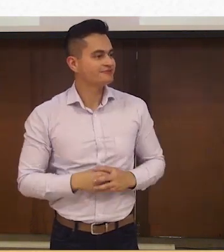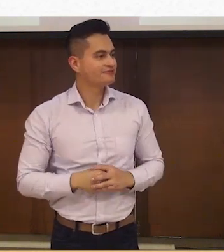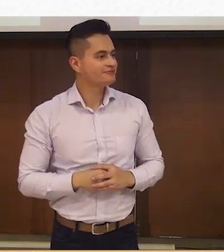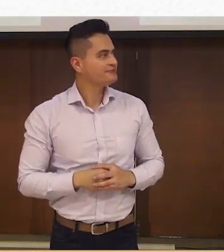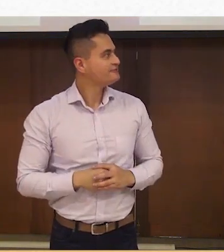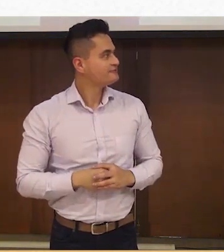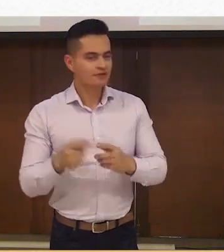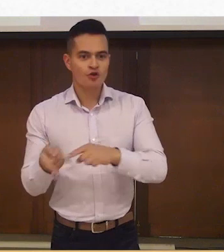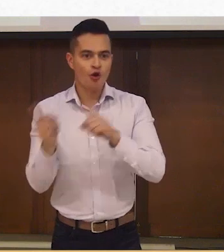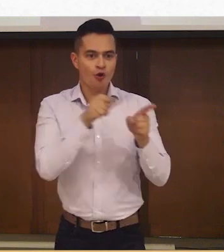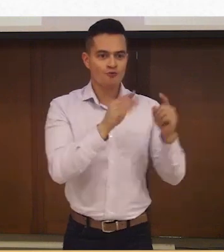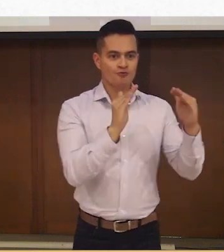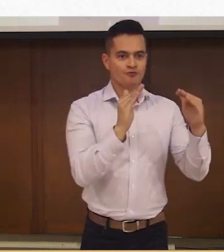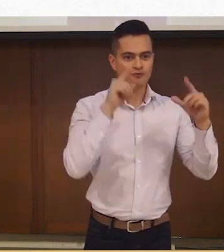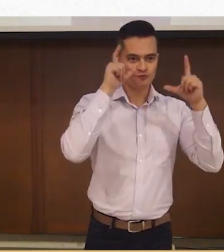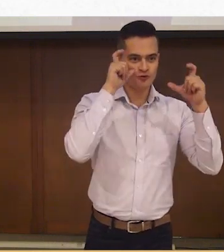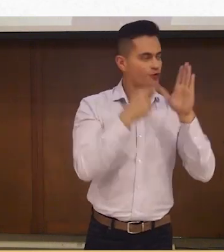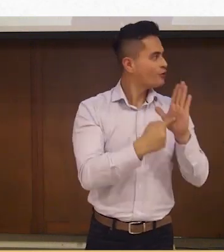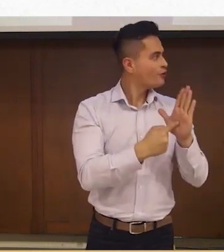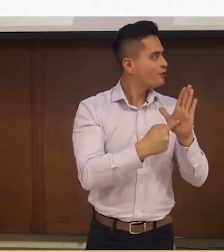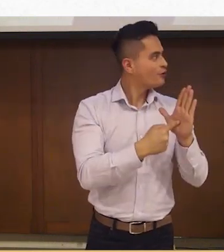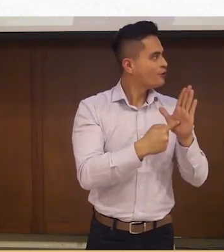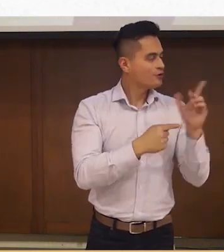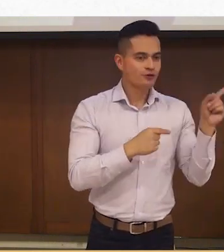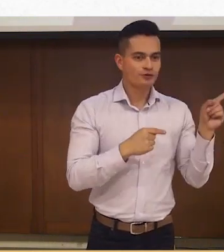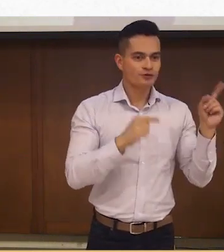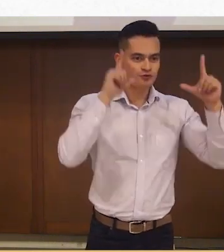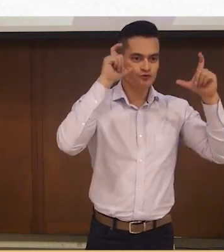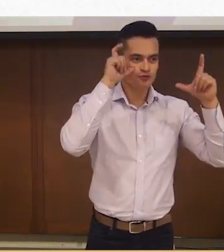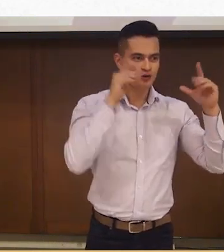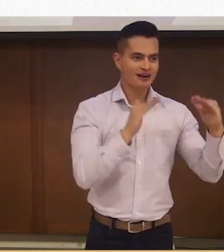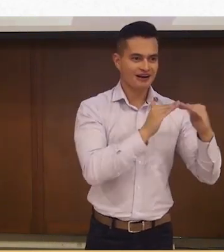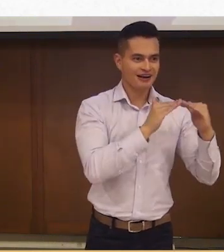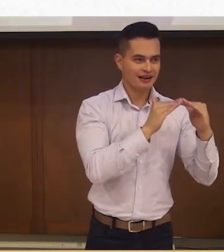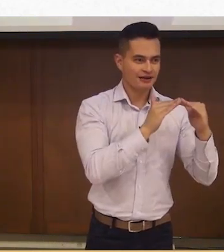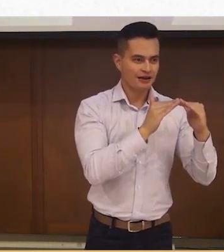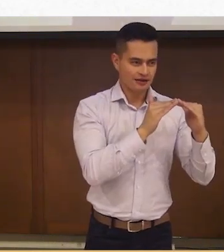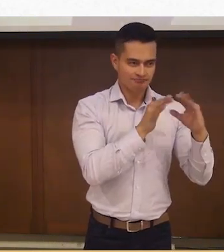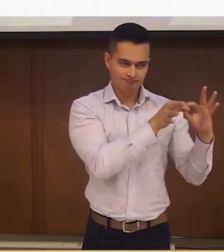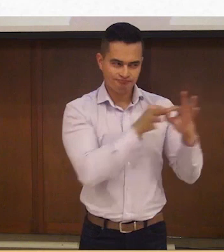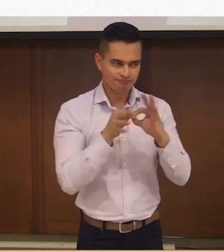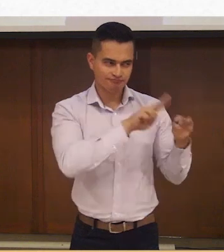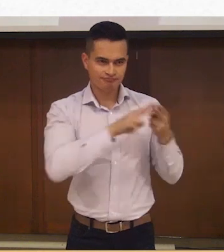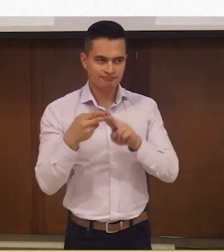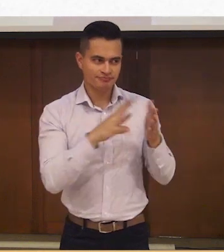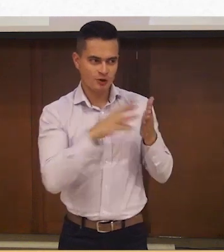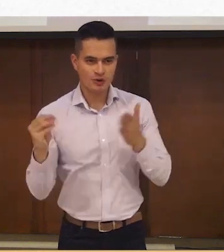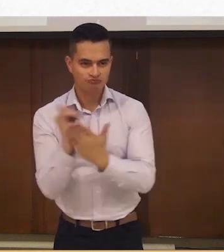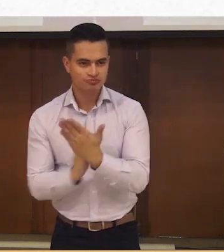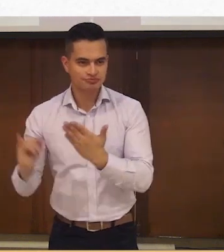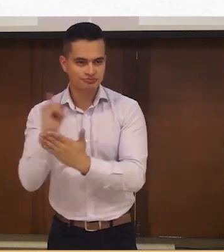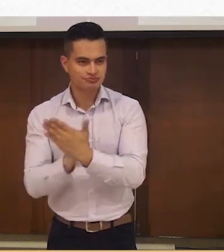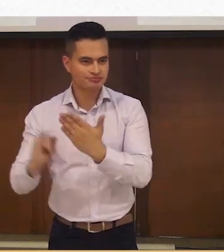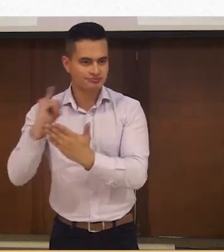Si volvemos a la fotografía, nos damos cuenta de que está muy fiel, ¿no es cierto? Es decir,